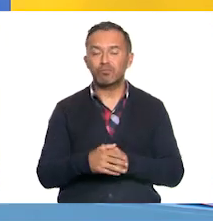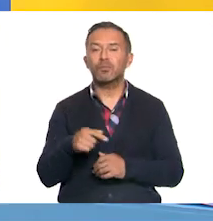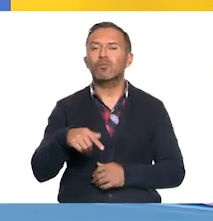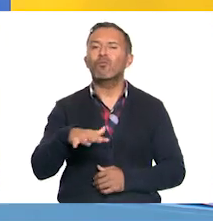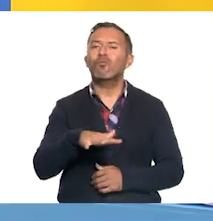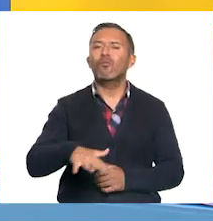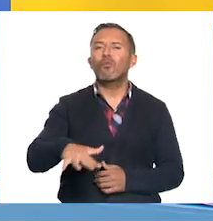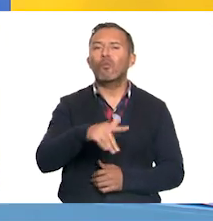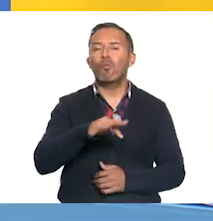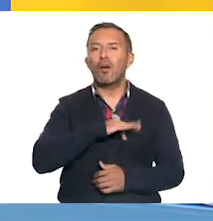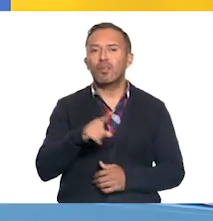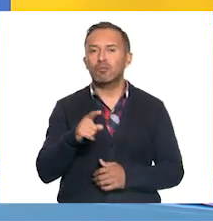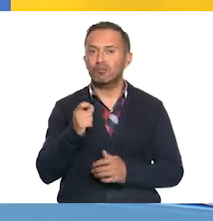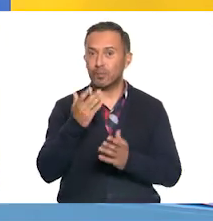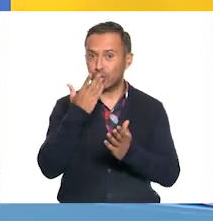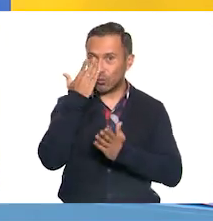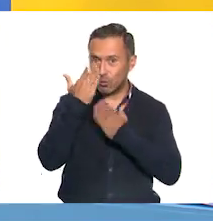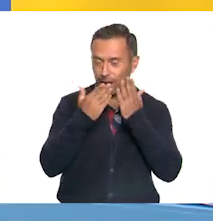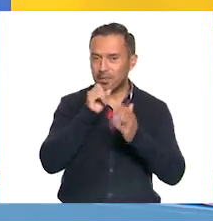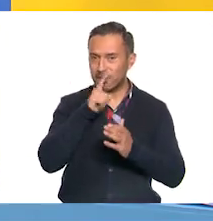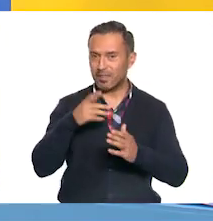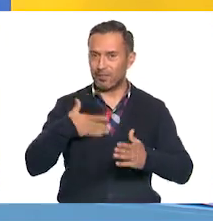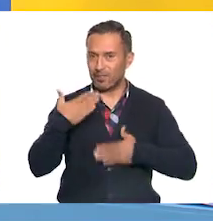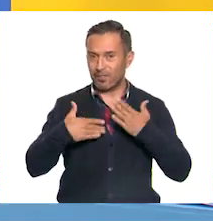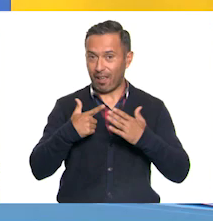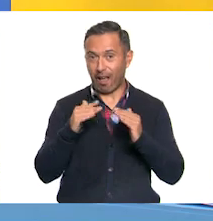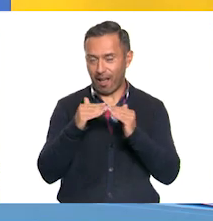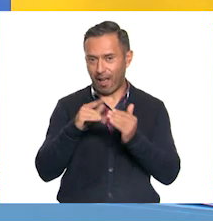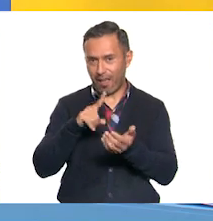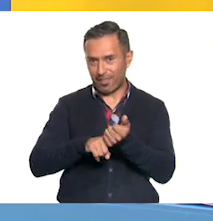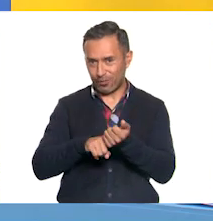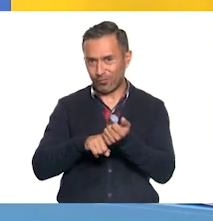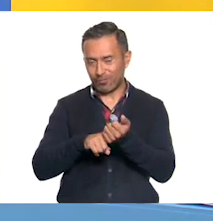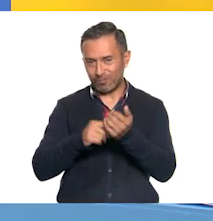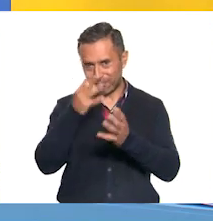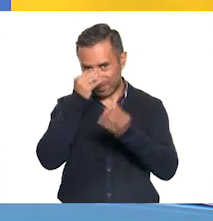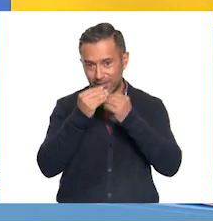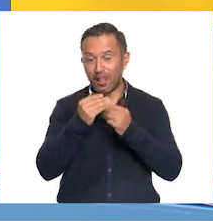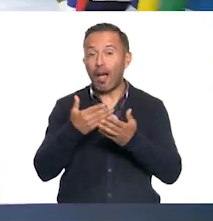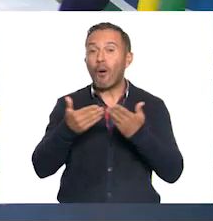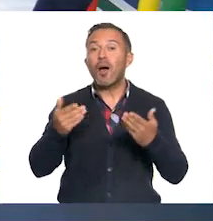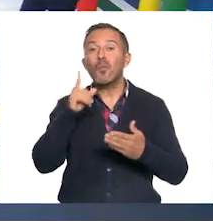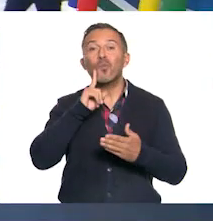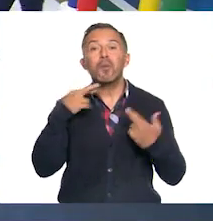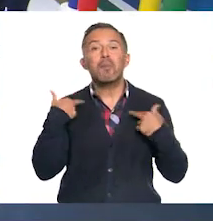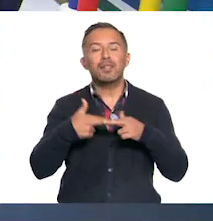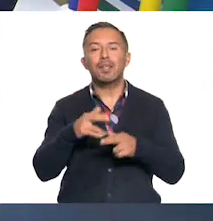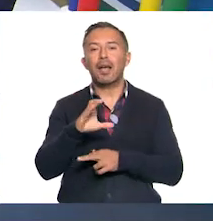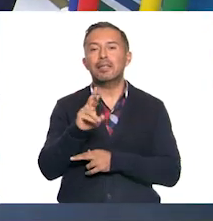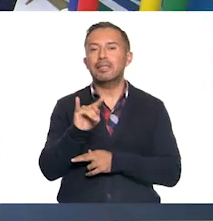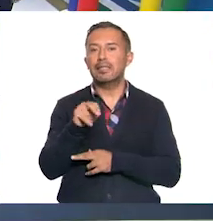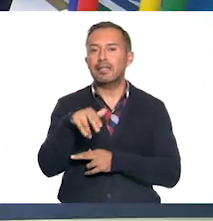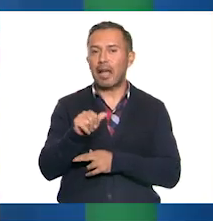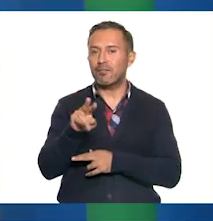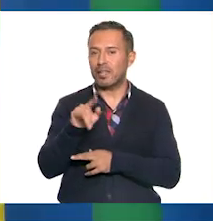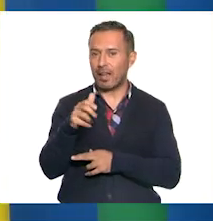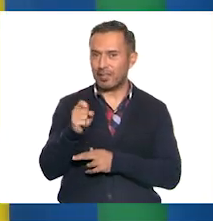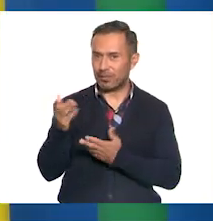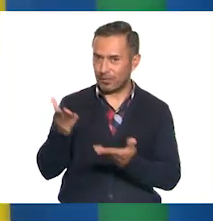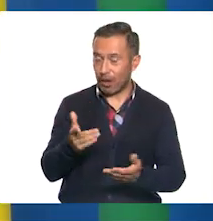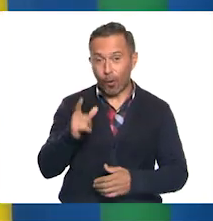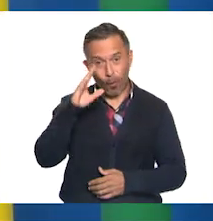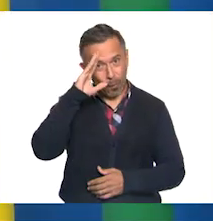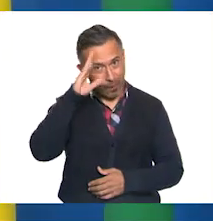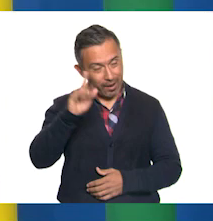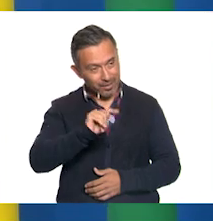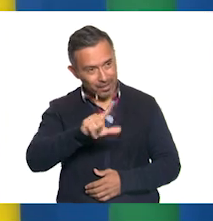vamos a poder estudiar y divertirnos desde nuestros hogares. Y el día de hoy le damos la bienvenida a nuestra querida maestra Cristina Villegas. Hola, ¿qué tal? Me da gusto